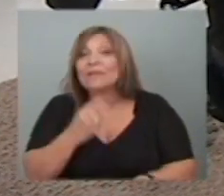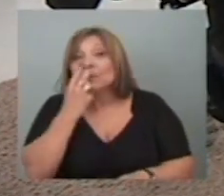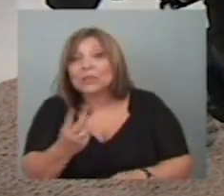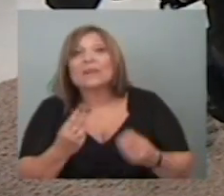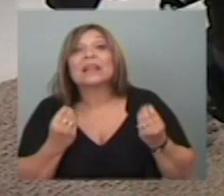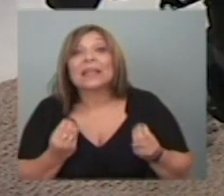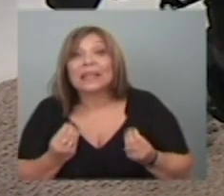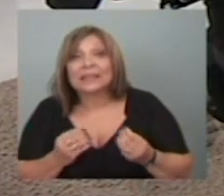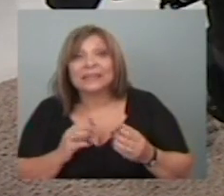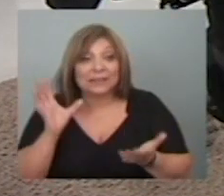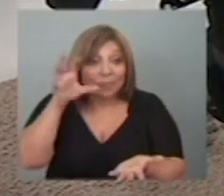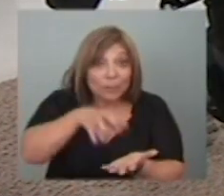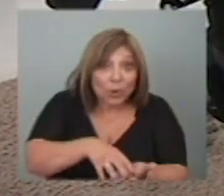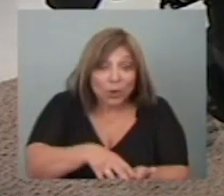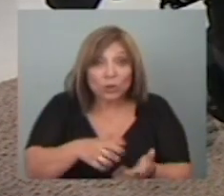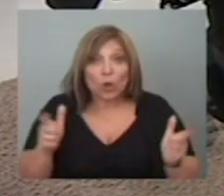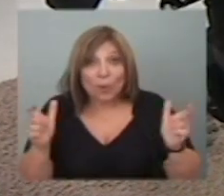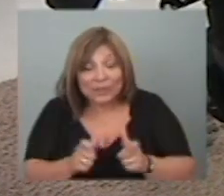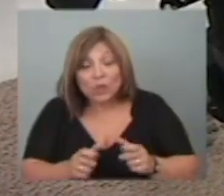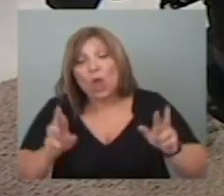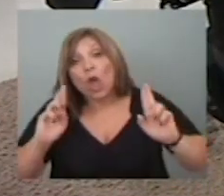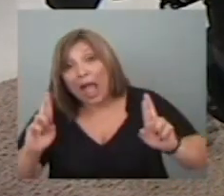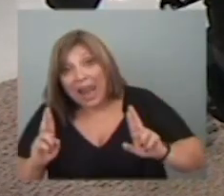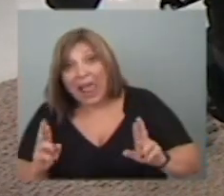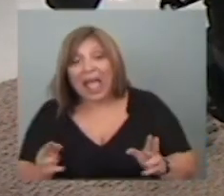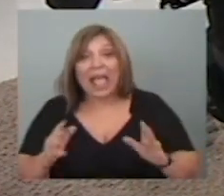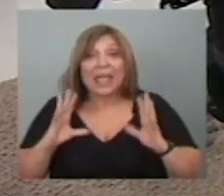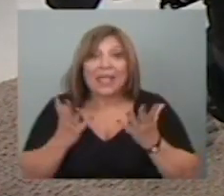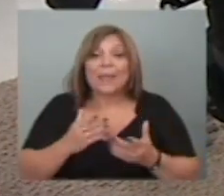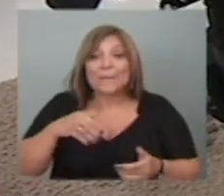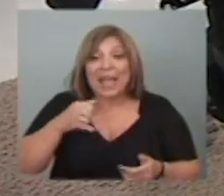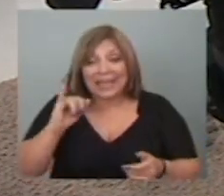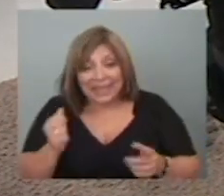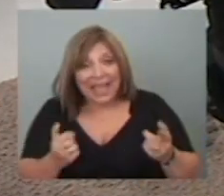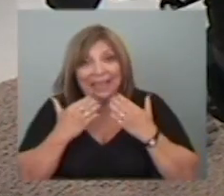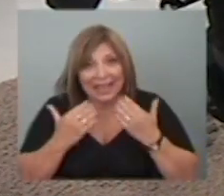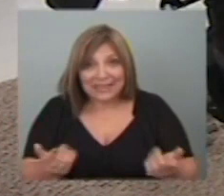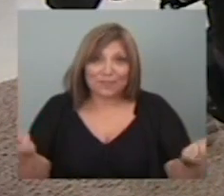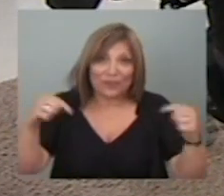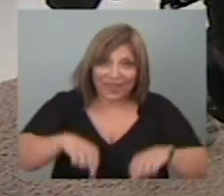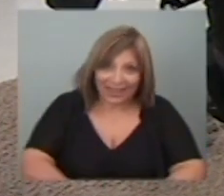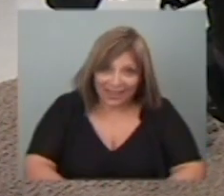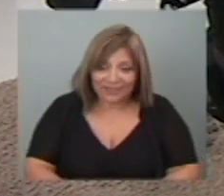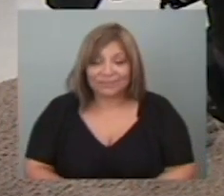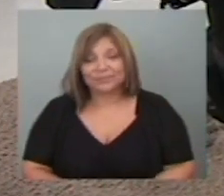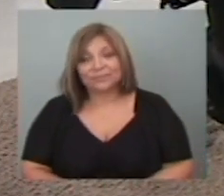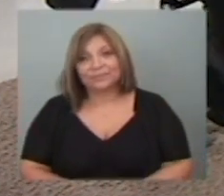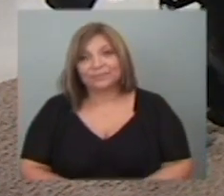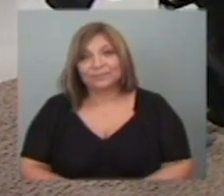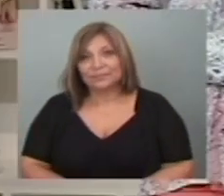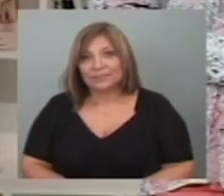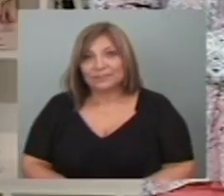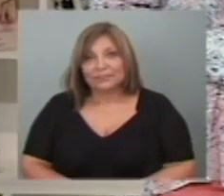que pasa una vez que esté instalada la comisión. Ojalá Juan Manuel Garino, José Carlos Maía, gracias por haber venido, ¿eh? Por favor. Muchas gracias a